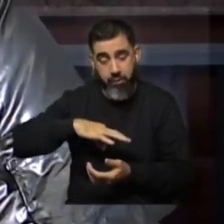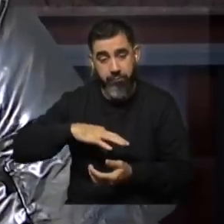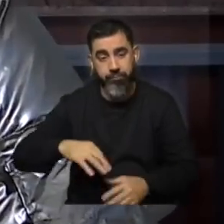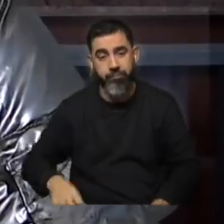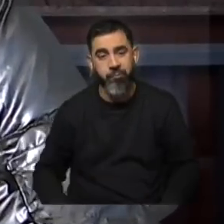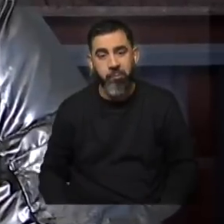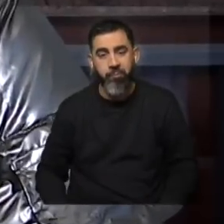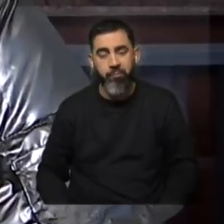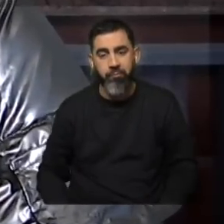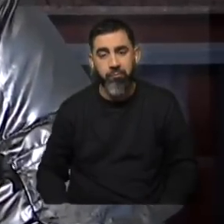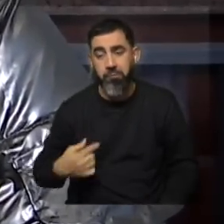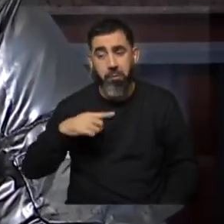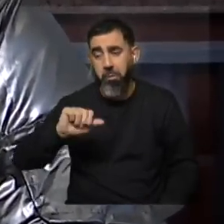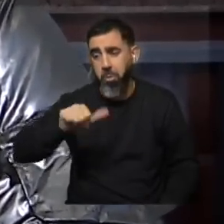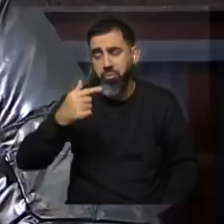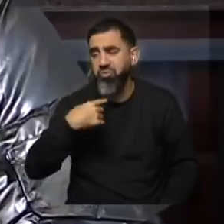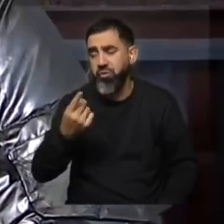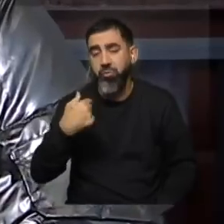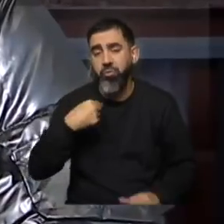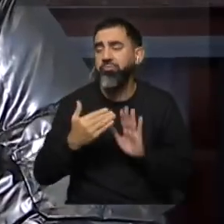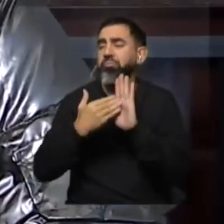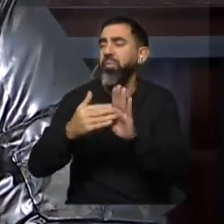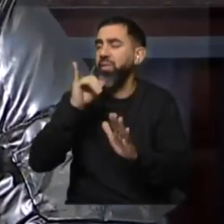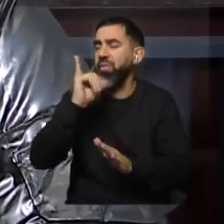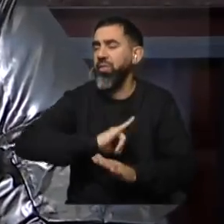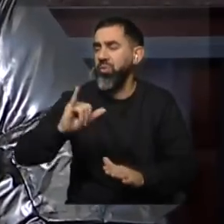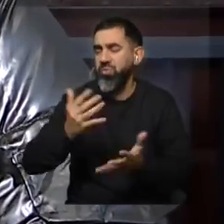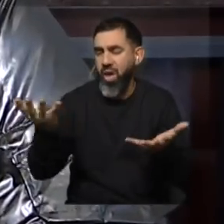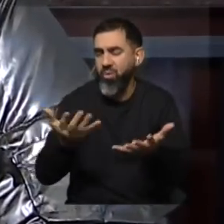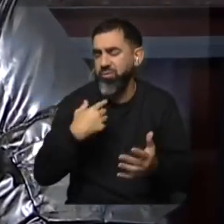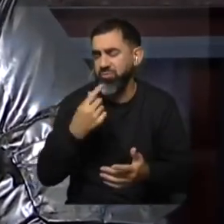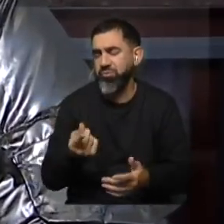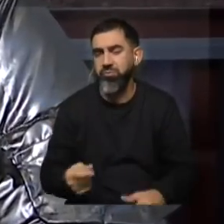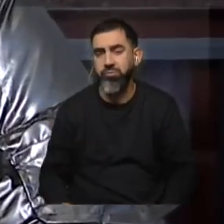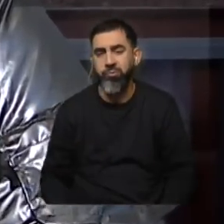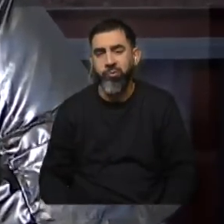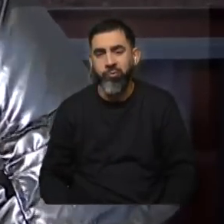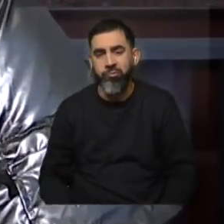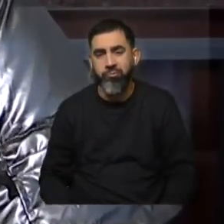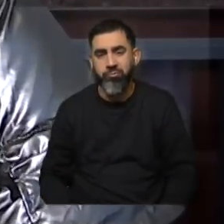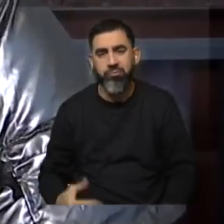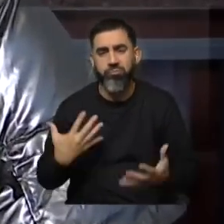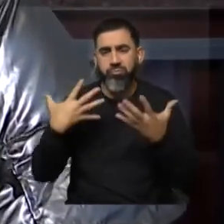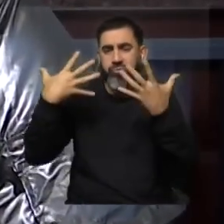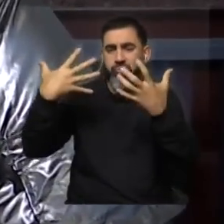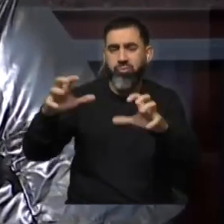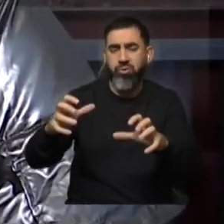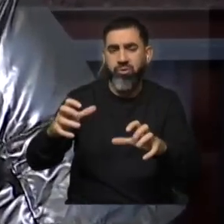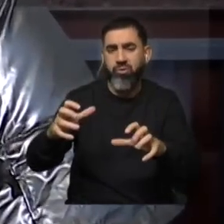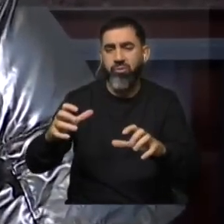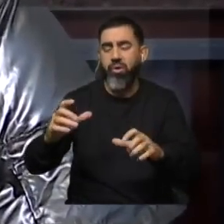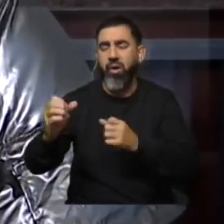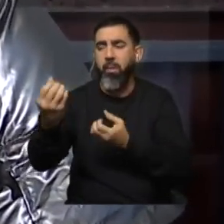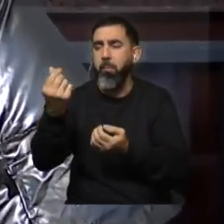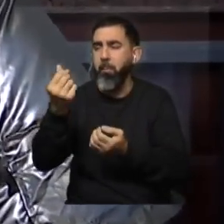no gano nada presentándome ahora a denunciar Empezando por ahí segunda yo no busco ningún tipo ni de rédito